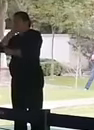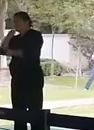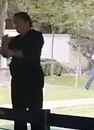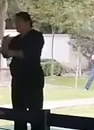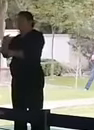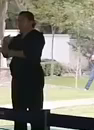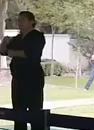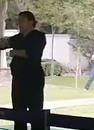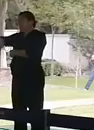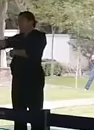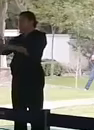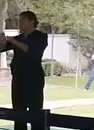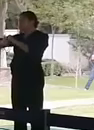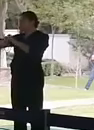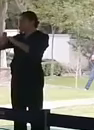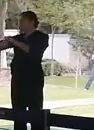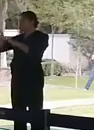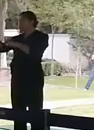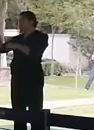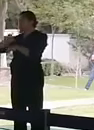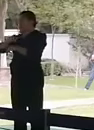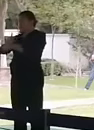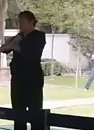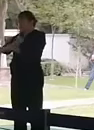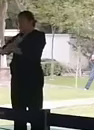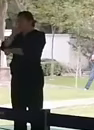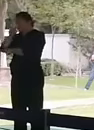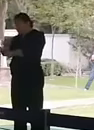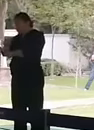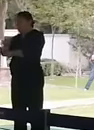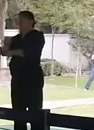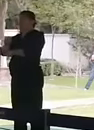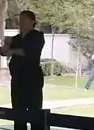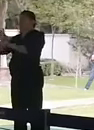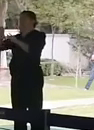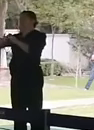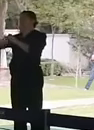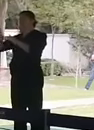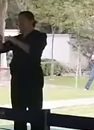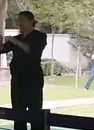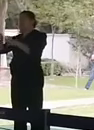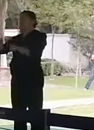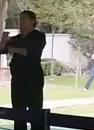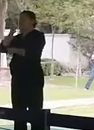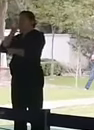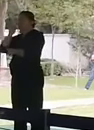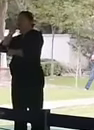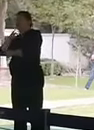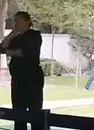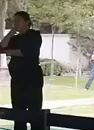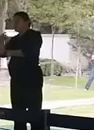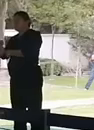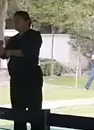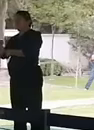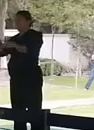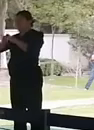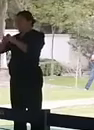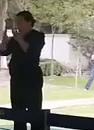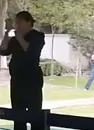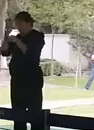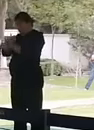migrantes acompañados y de niñas y niños de migrantes no acompañados. Decirles también que, como ustedes